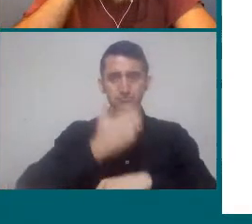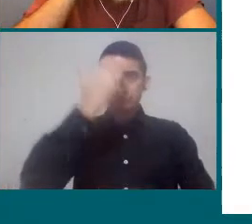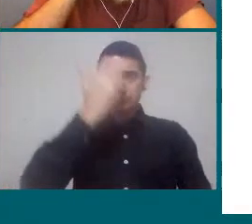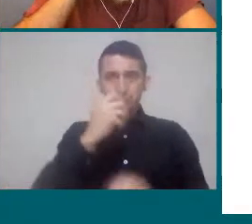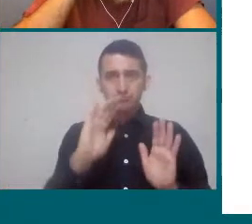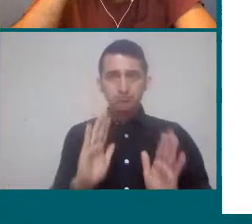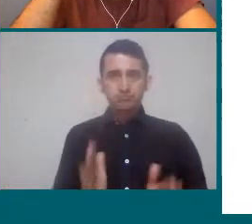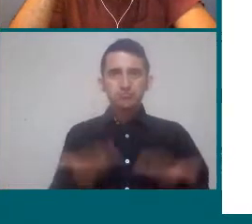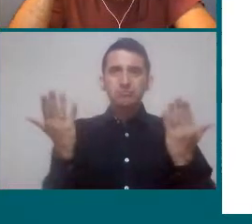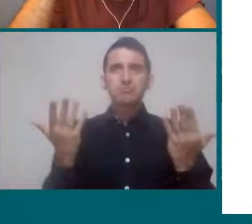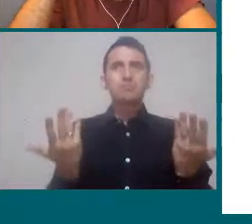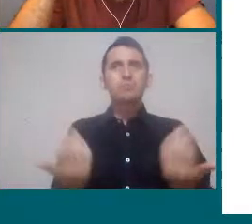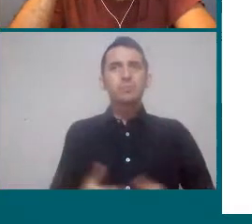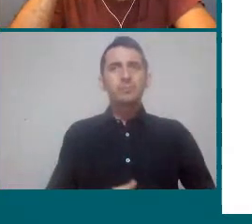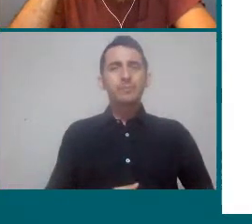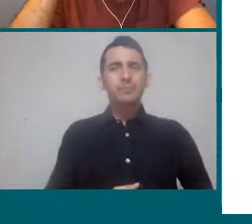evaluación,